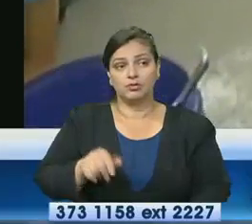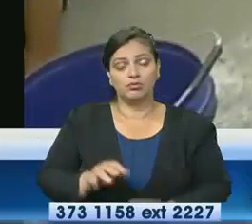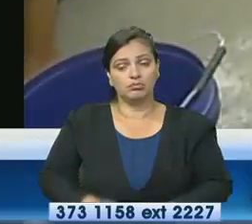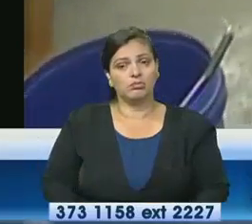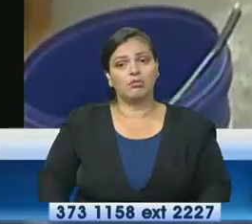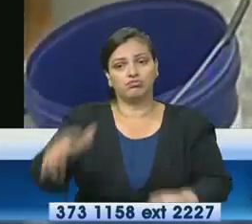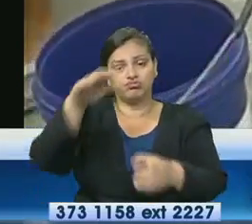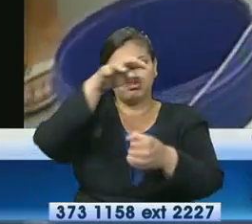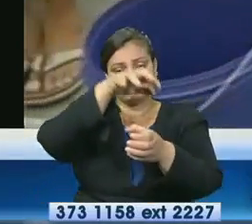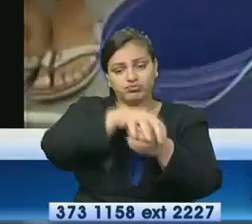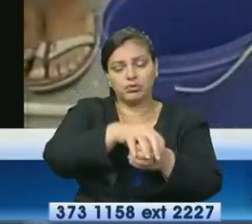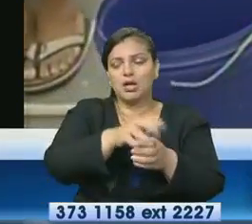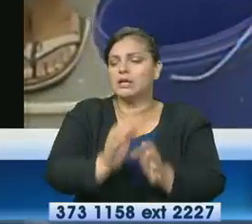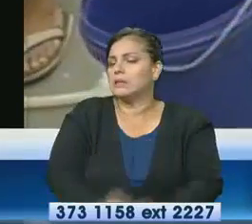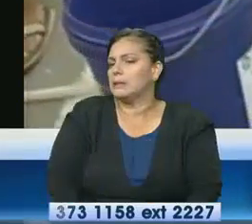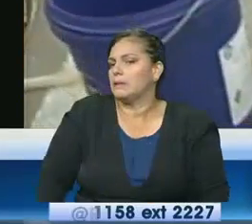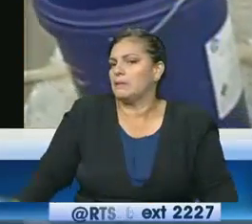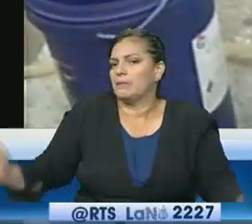los mosquitos.